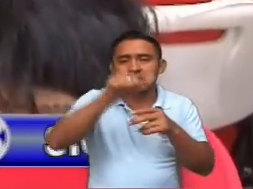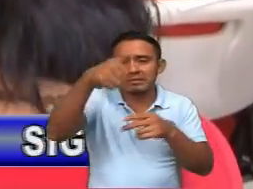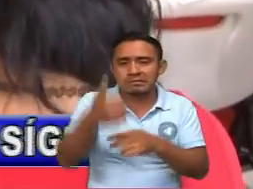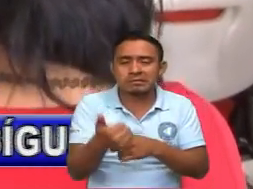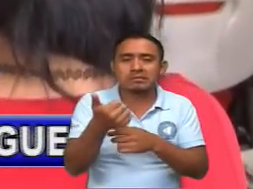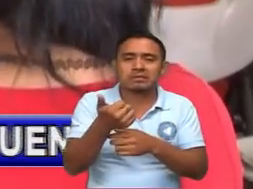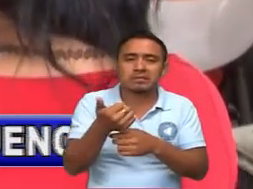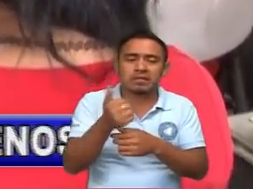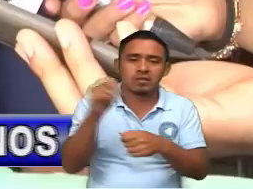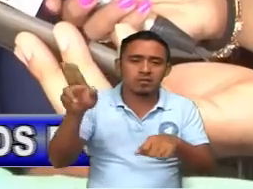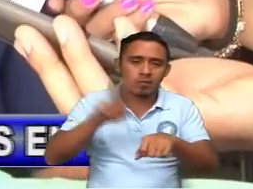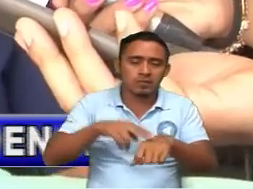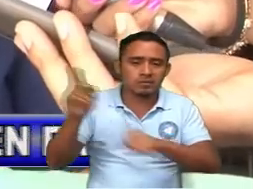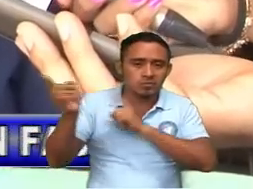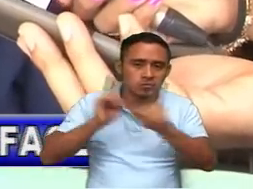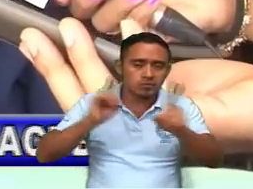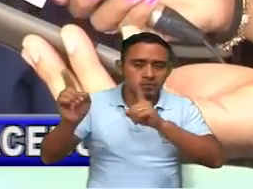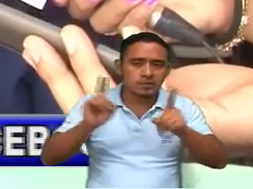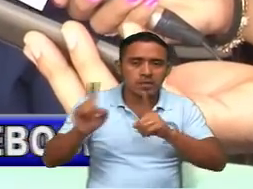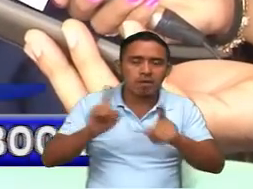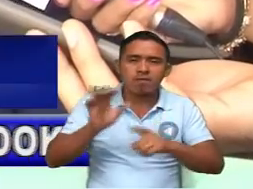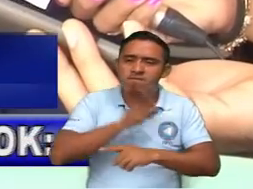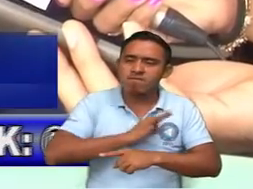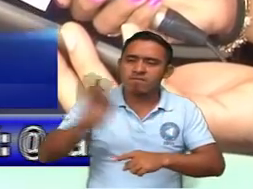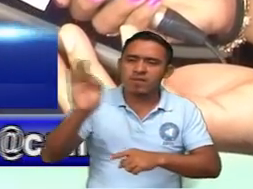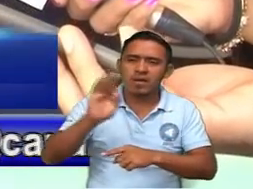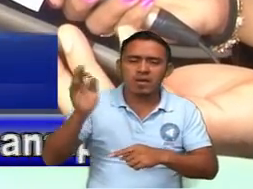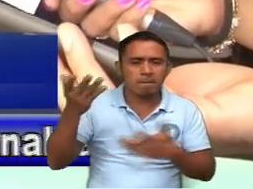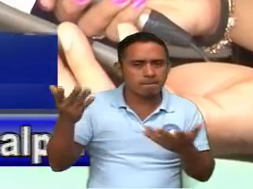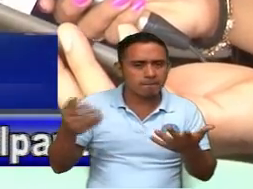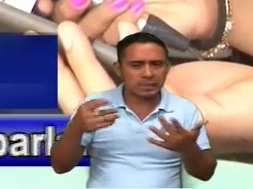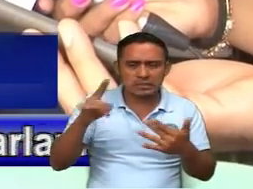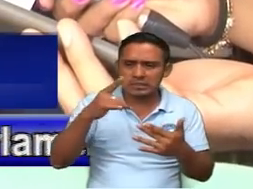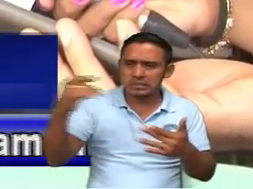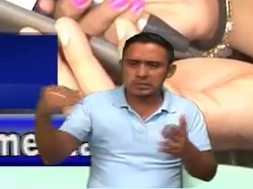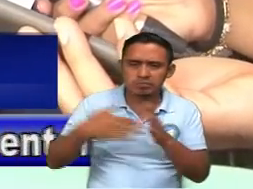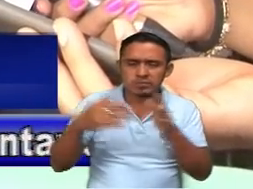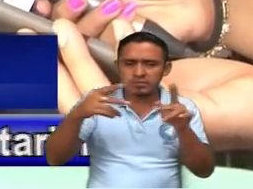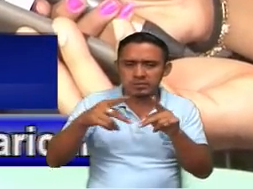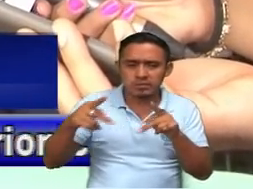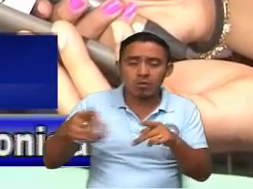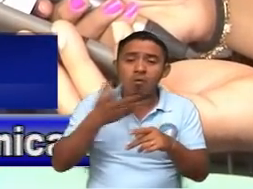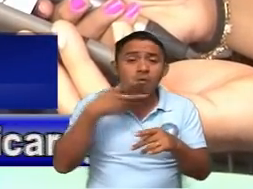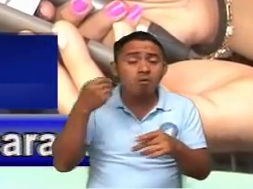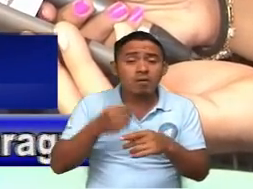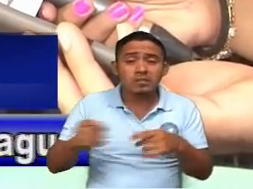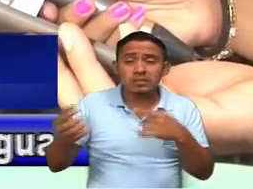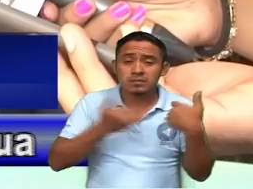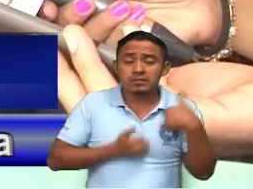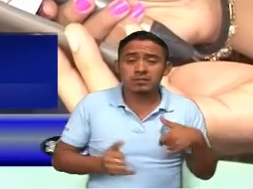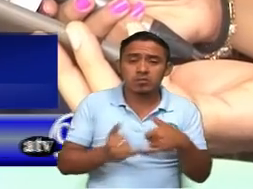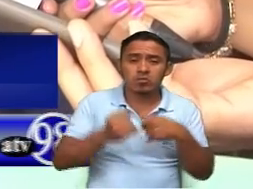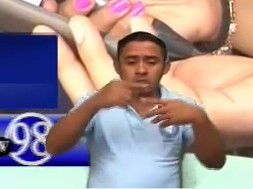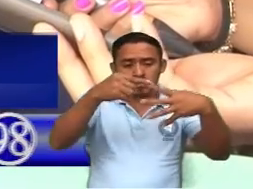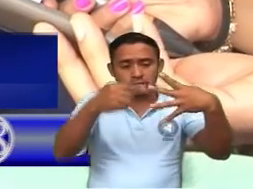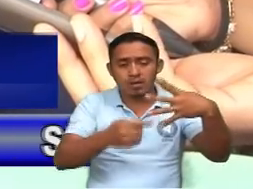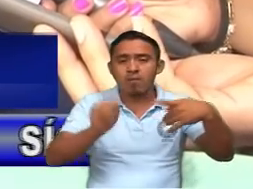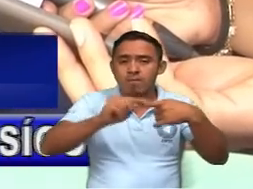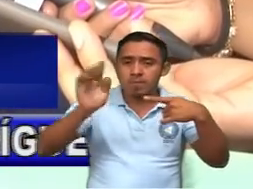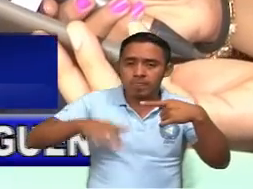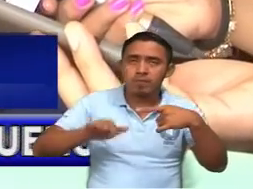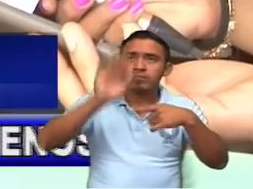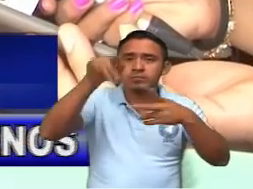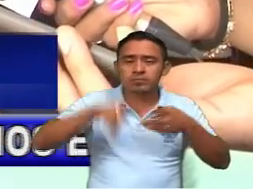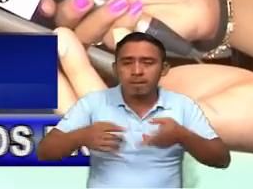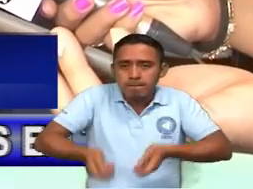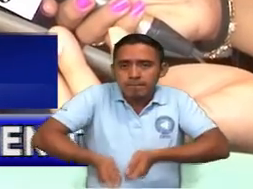Fe, donde tenemos una movilización de más de 100.000 jóvenes de secundaria de todo el país en 4 disciplinas deportivas: fútbol, baloncesto,